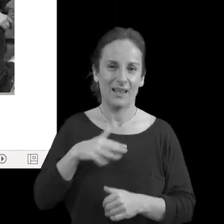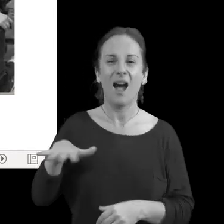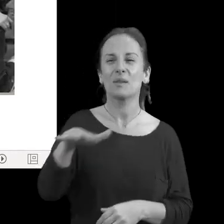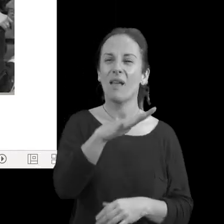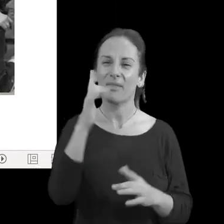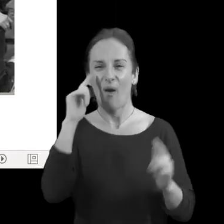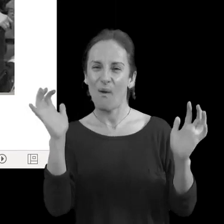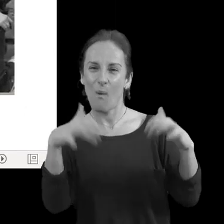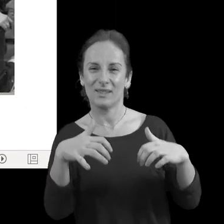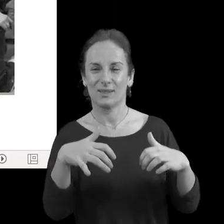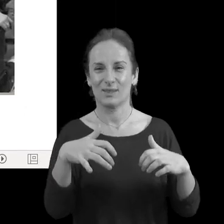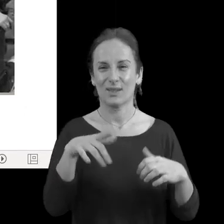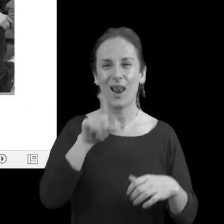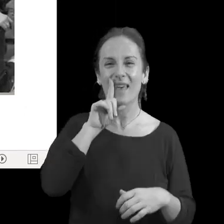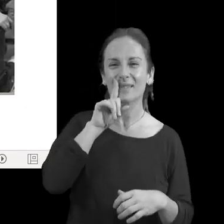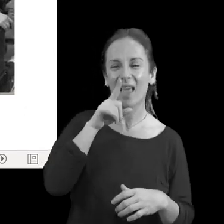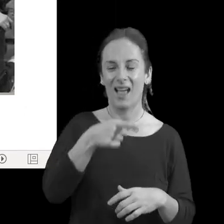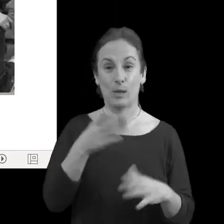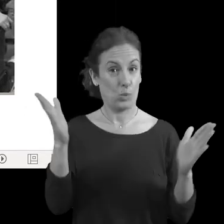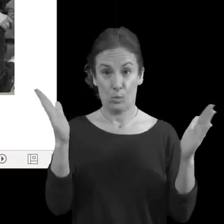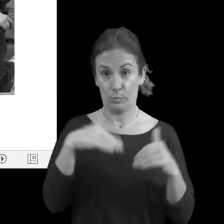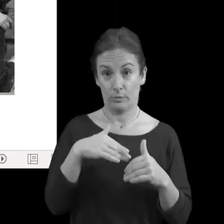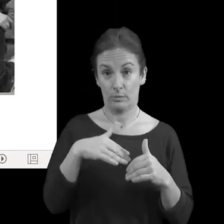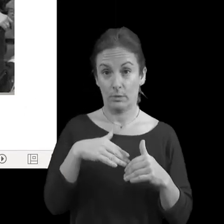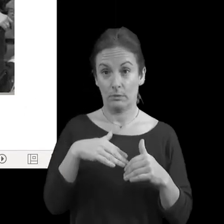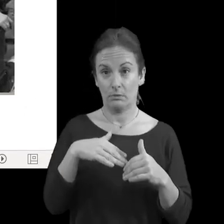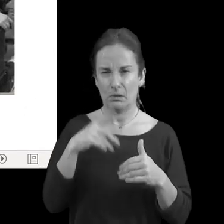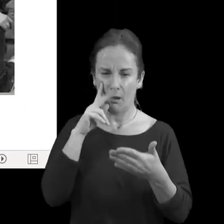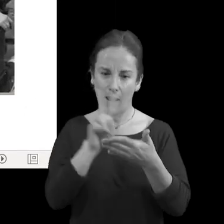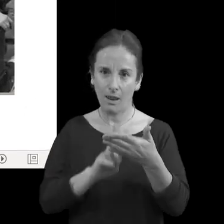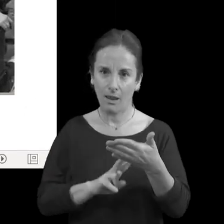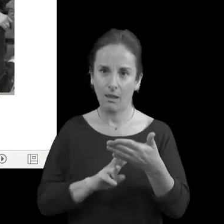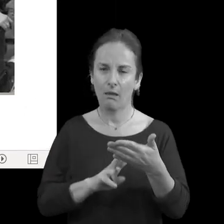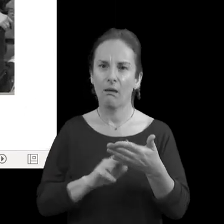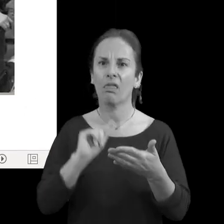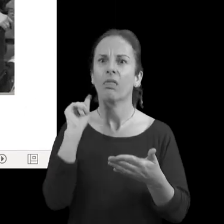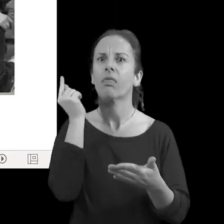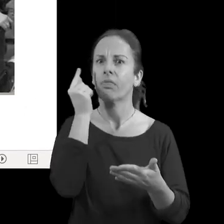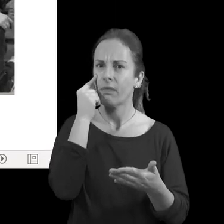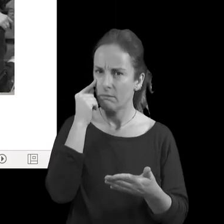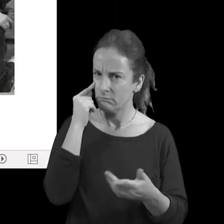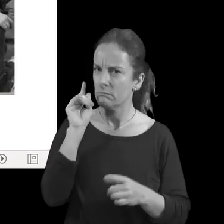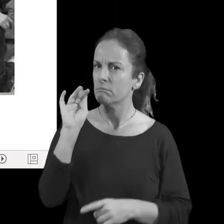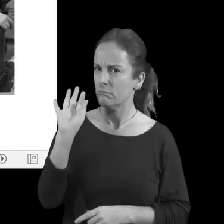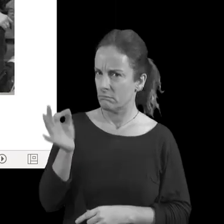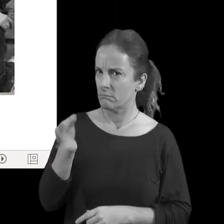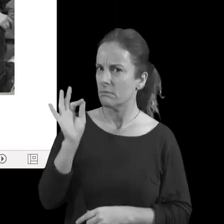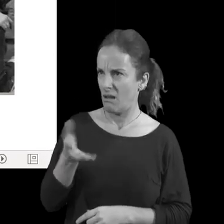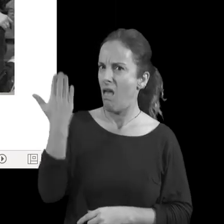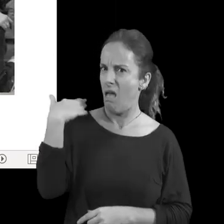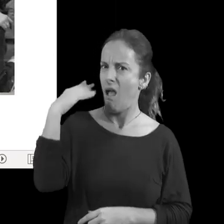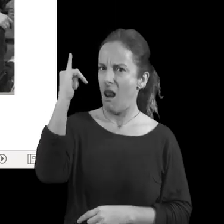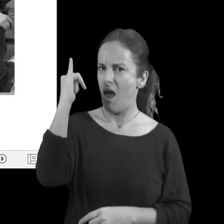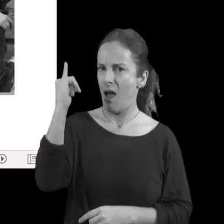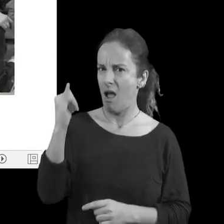espacios de encuentro de ambiente, aunque bueno, leyéndola parece que incluso hay un poquito más de lo que podían pensar que tenemos ahora, que ahora iría esta